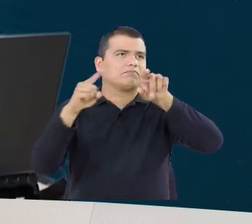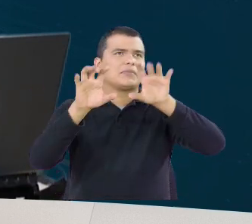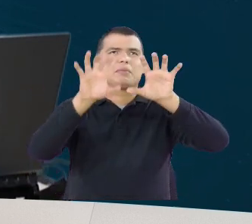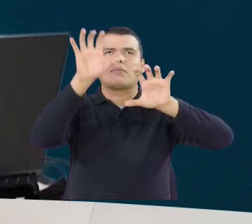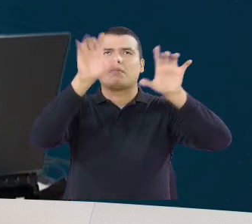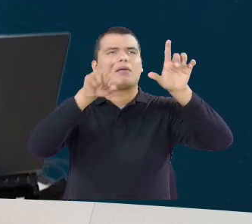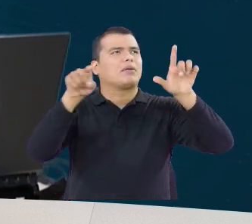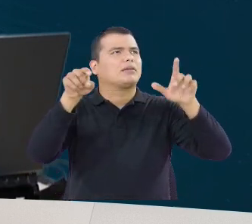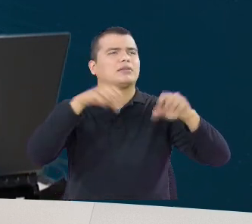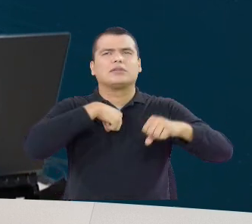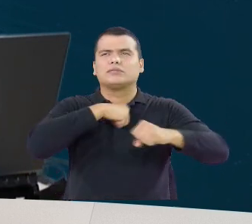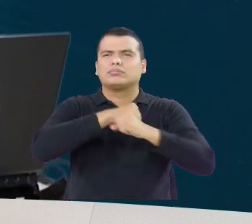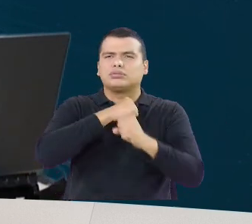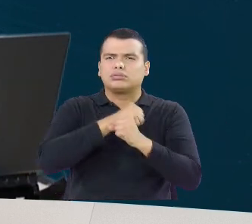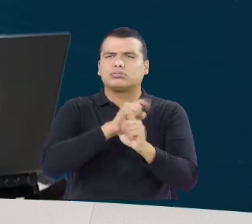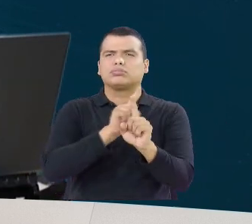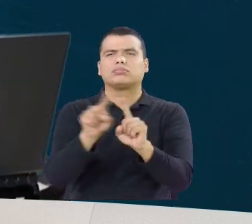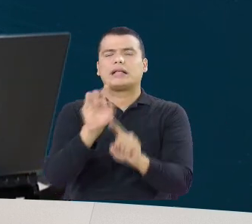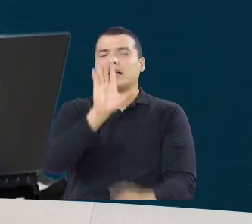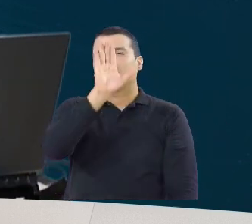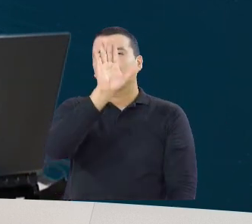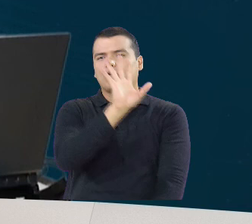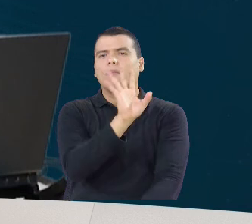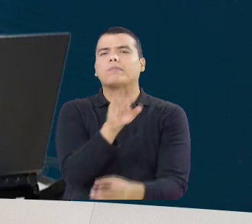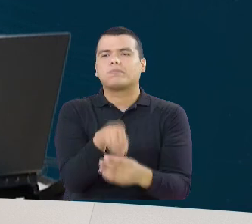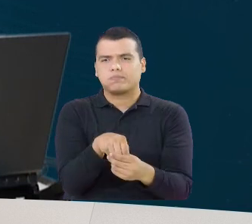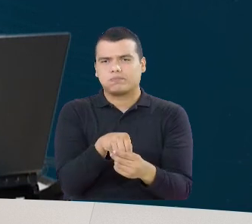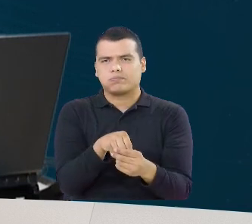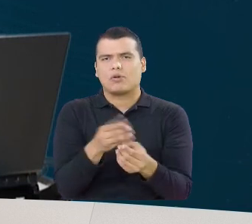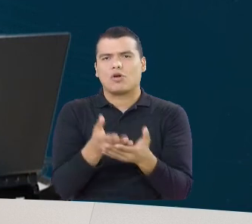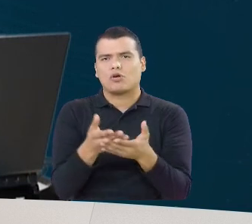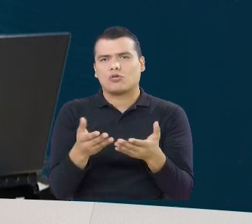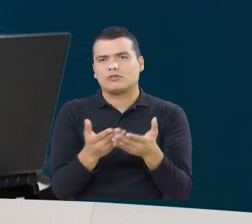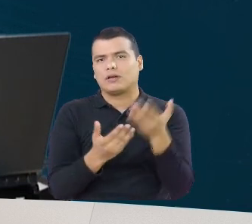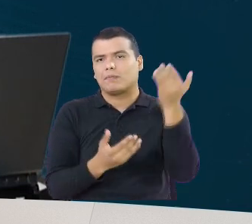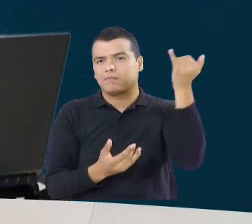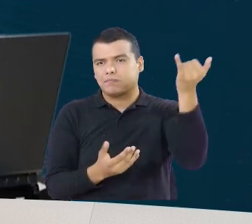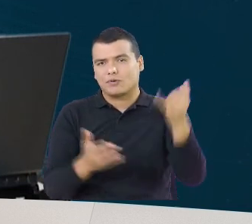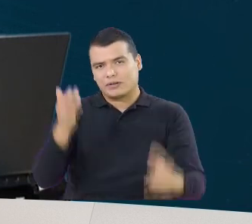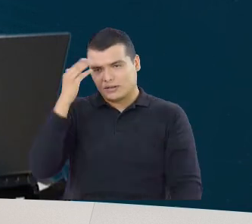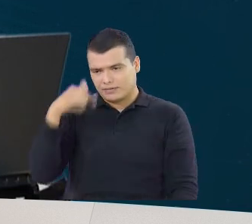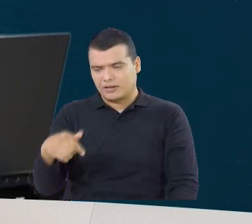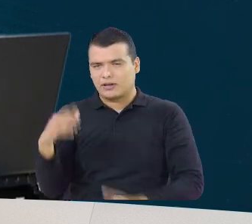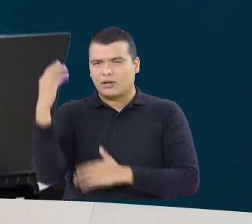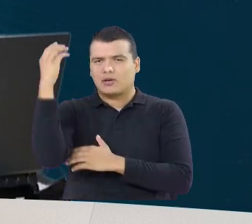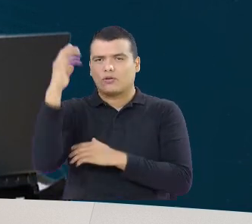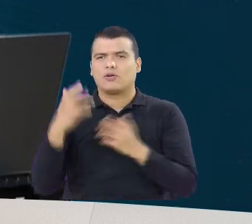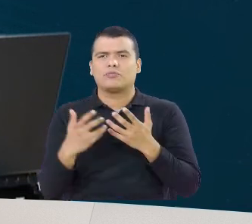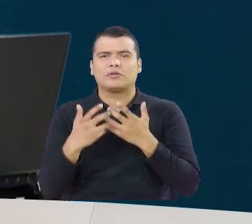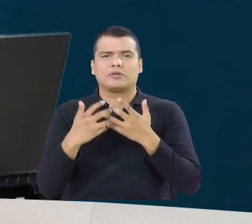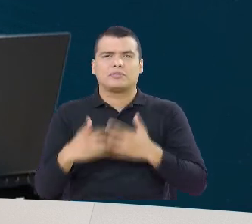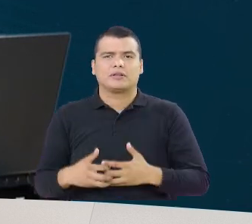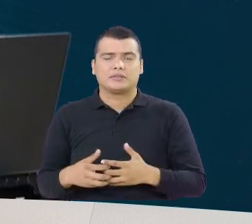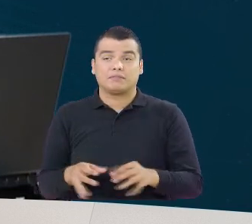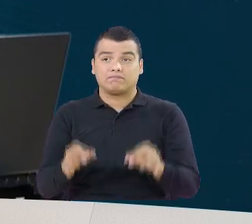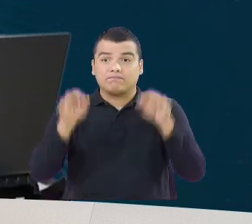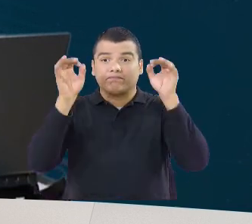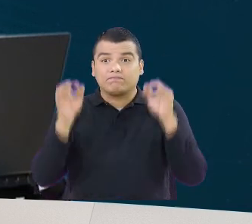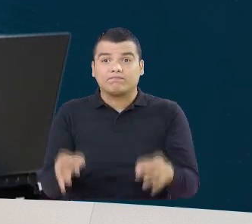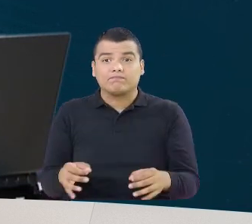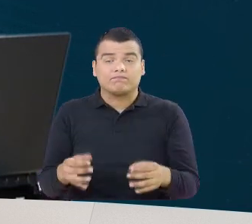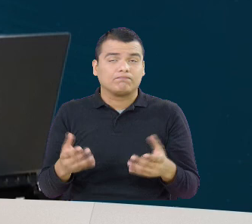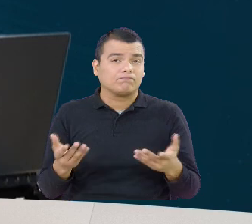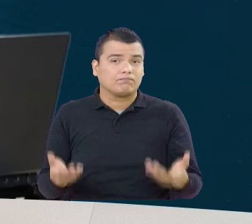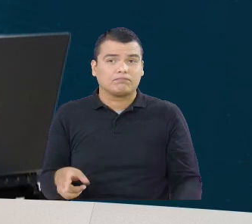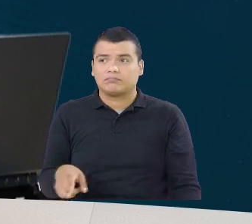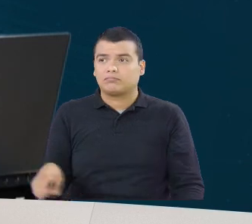extranjero a buscar trabajo, porque las empresas aquí, desafortunadamente, si no